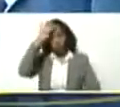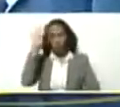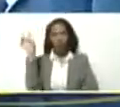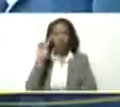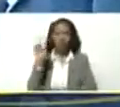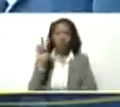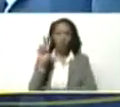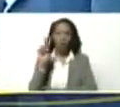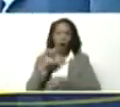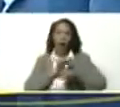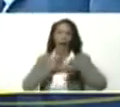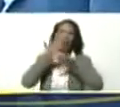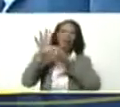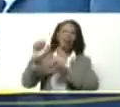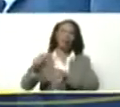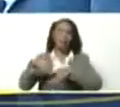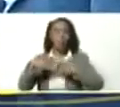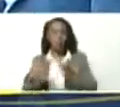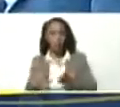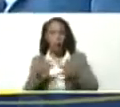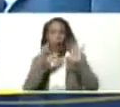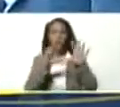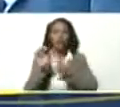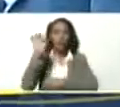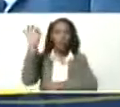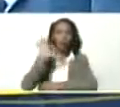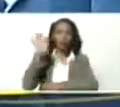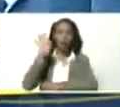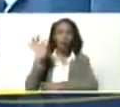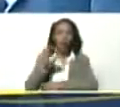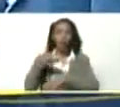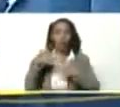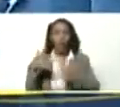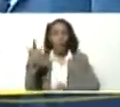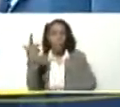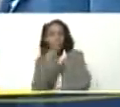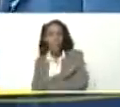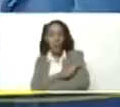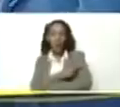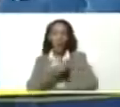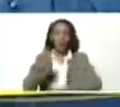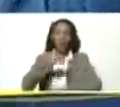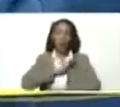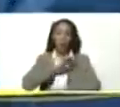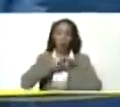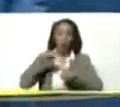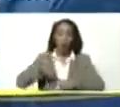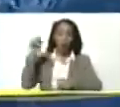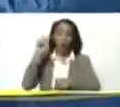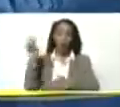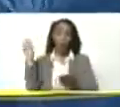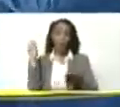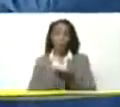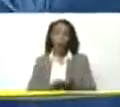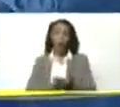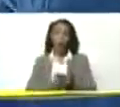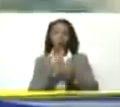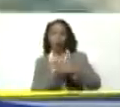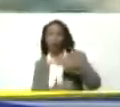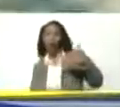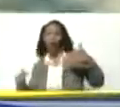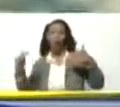Venezuela ha alcanzado más del 80% de la vacunación de su país y nos coloca en una ventaja